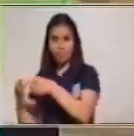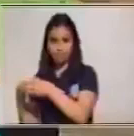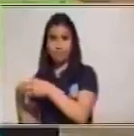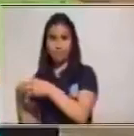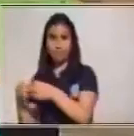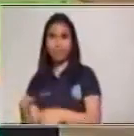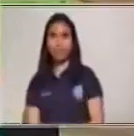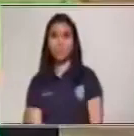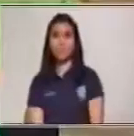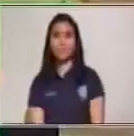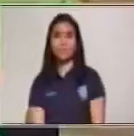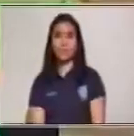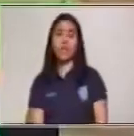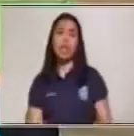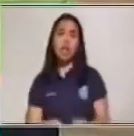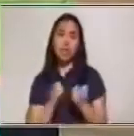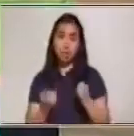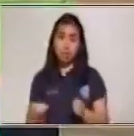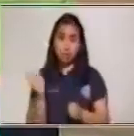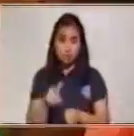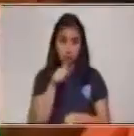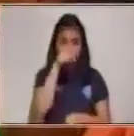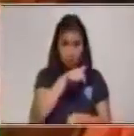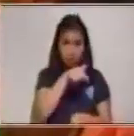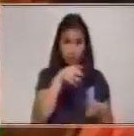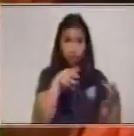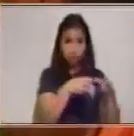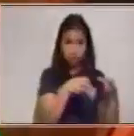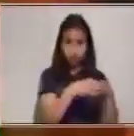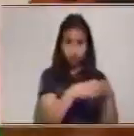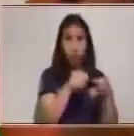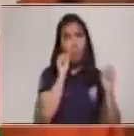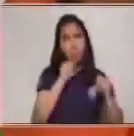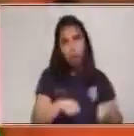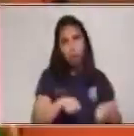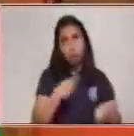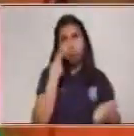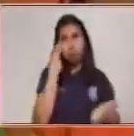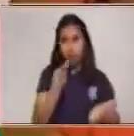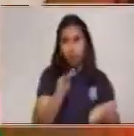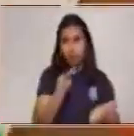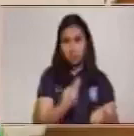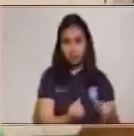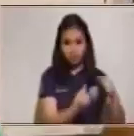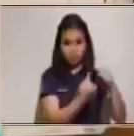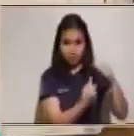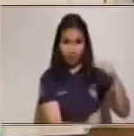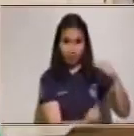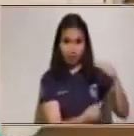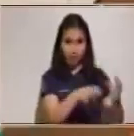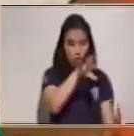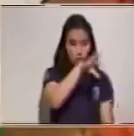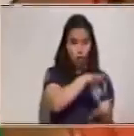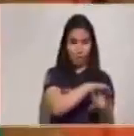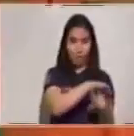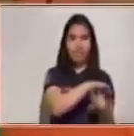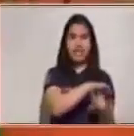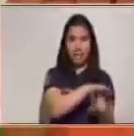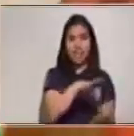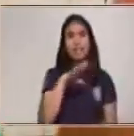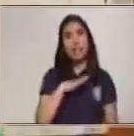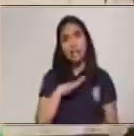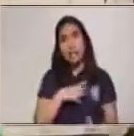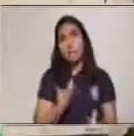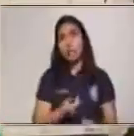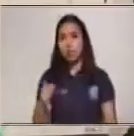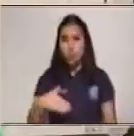podemos ver que están los peces, los anfibios, los reptiles, las aves y